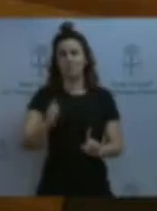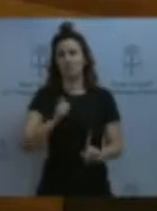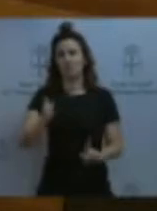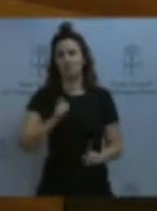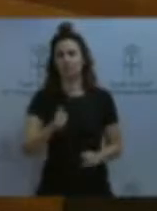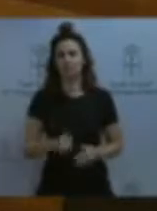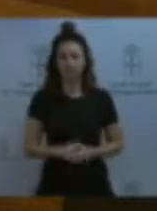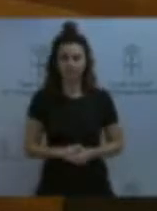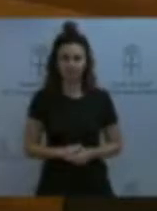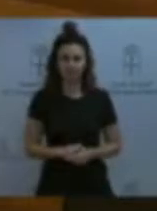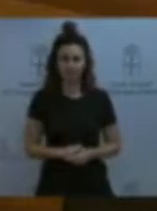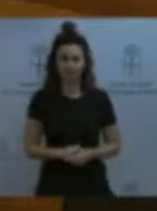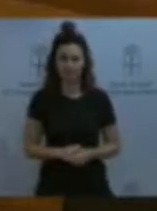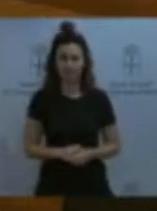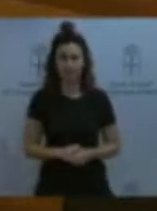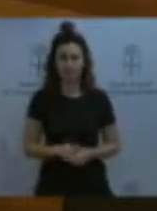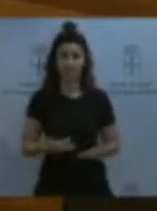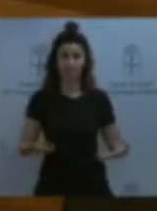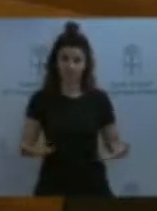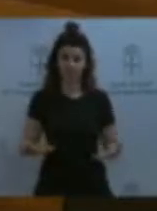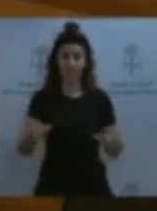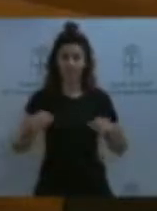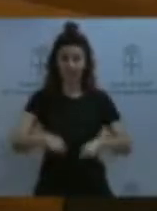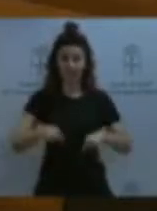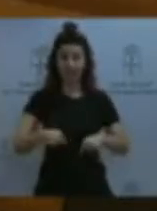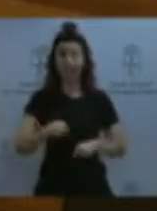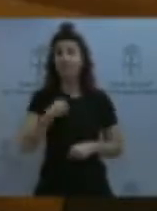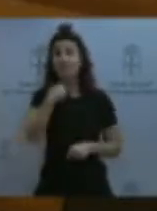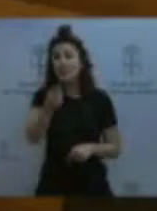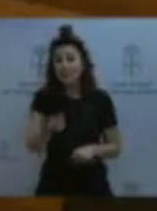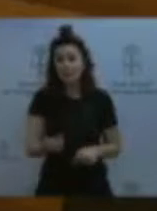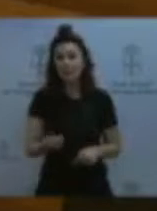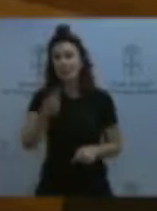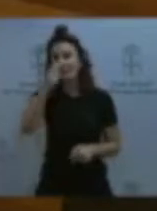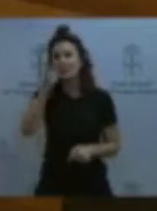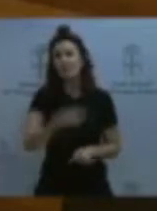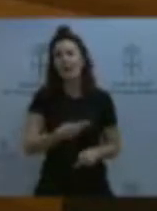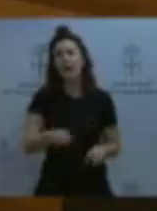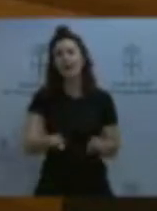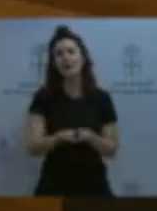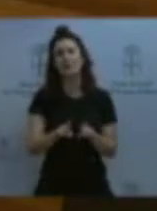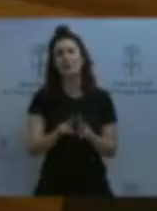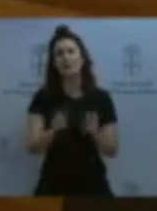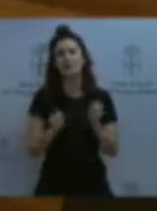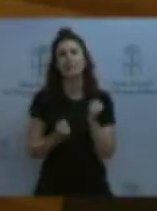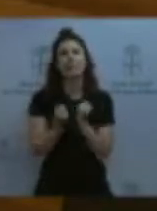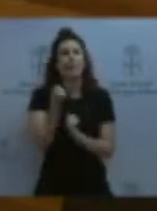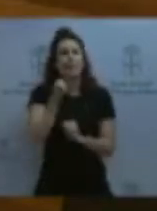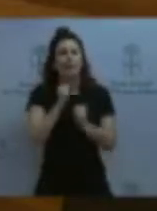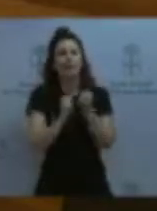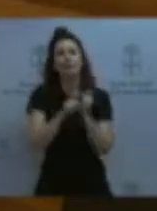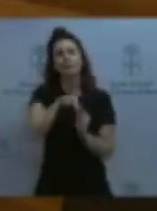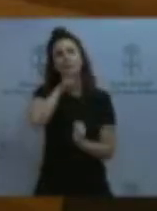Y aquí, pues, como digo, non va a valer ese contorsionismo verbal del que fae gala normalmente, al que nos